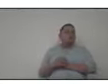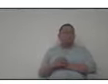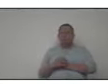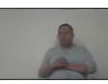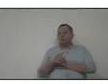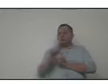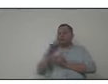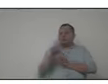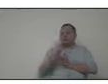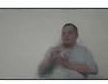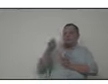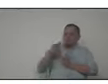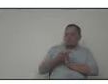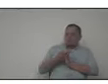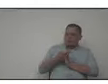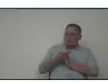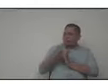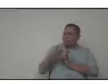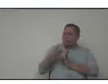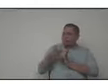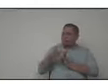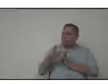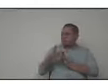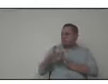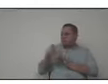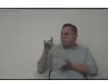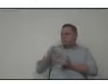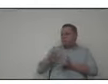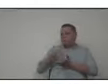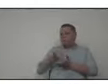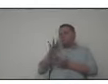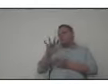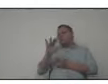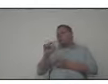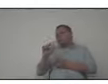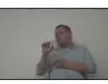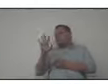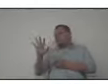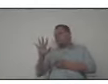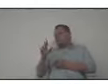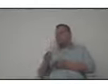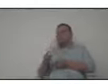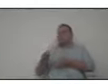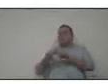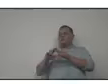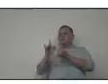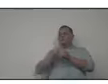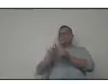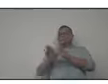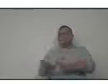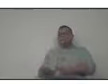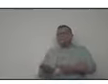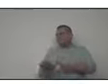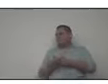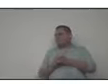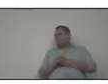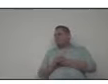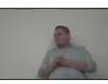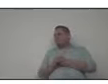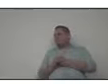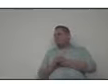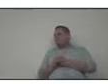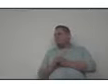peso que yo tenía me estaba endeudando 5.5 pesos más. Hoy no, hoy me estoy